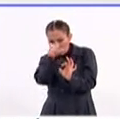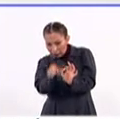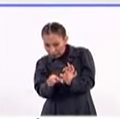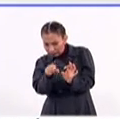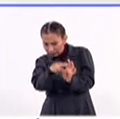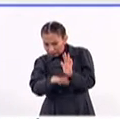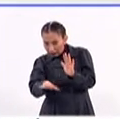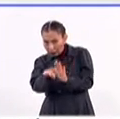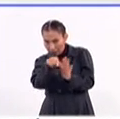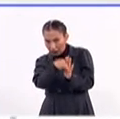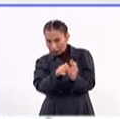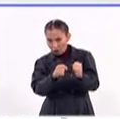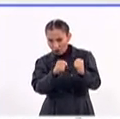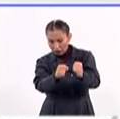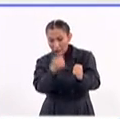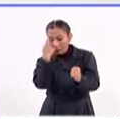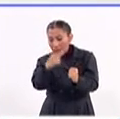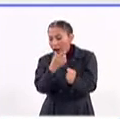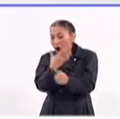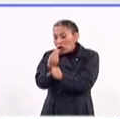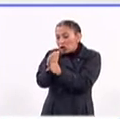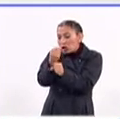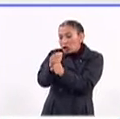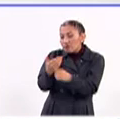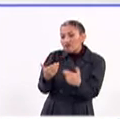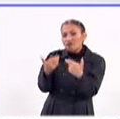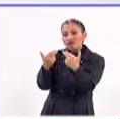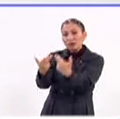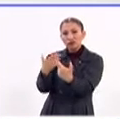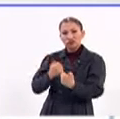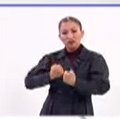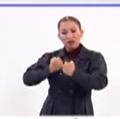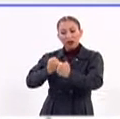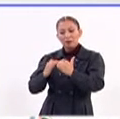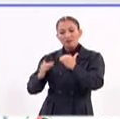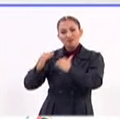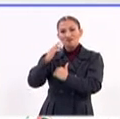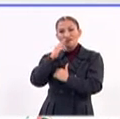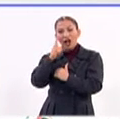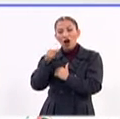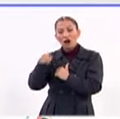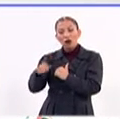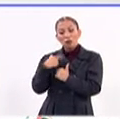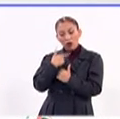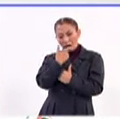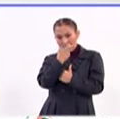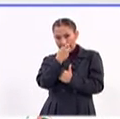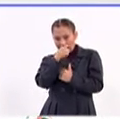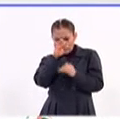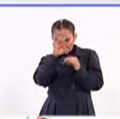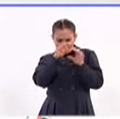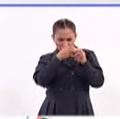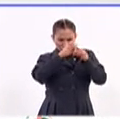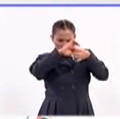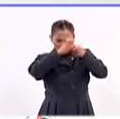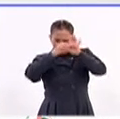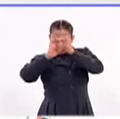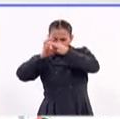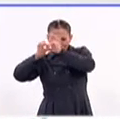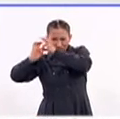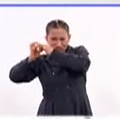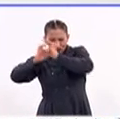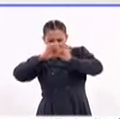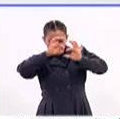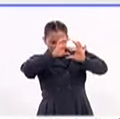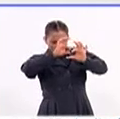como base del mejoramiento genético, ¿verdad? Considerando aquellos genes, y el gen hay que recordar que es